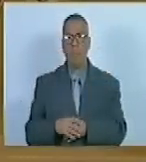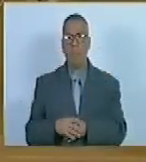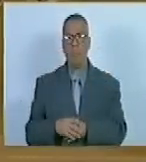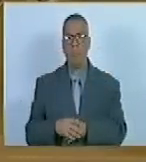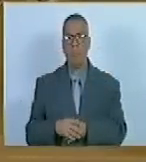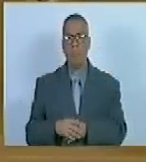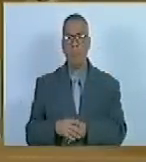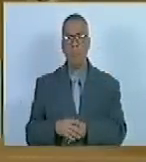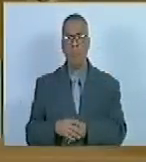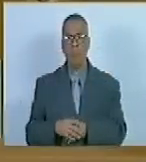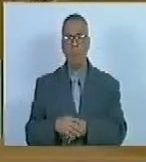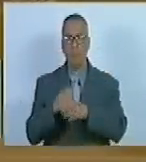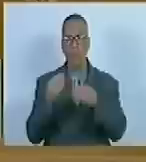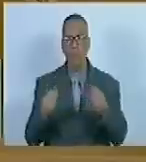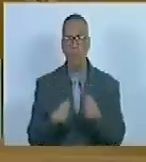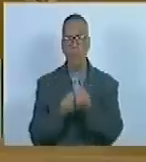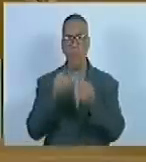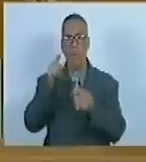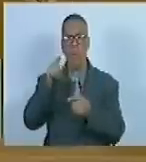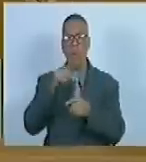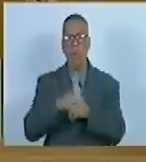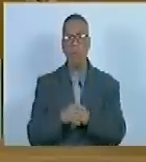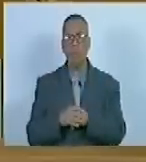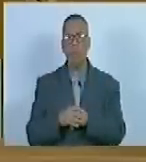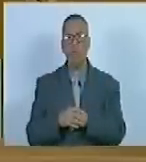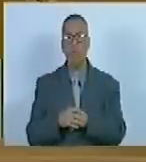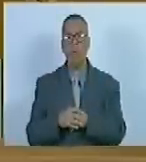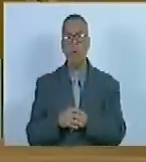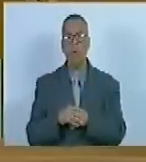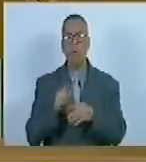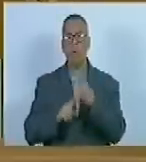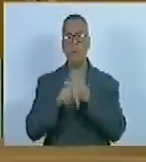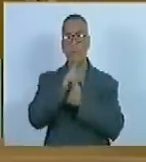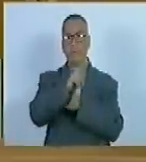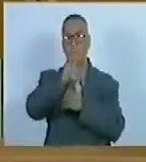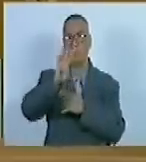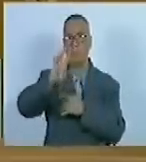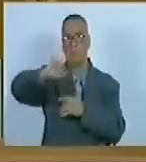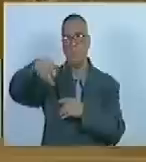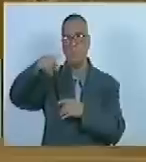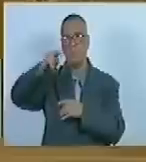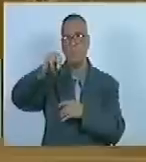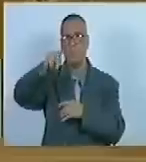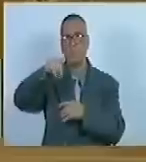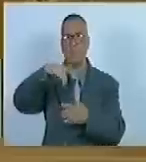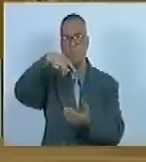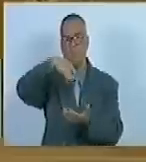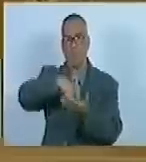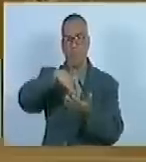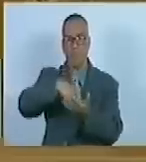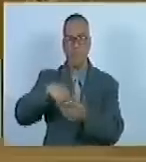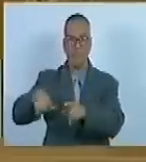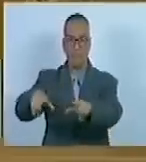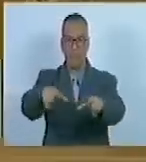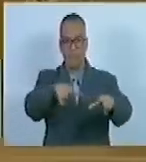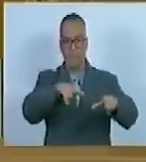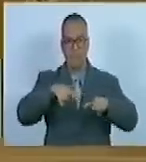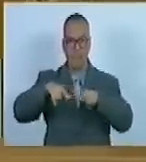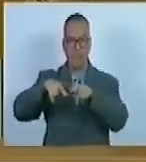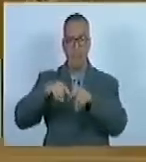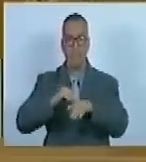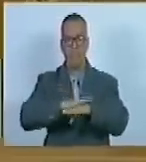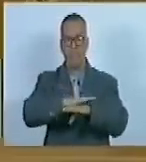que acompañamos allá el 24 de junio en el campo inmortal